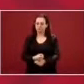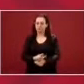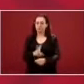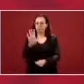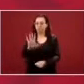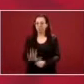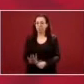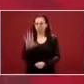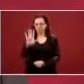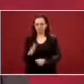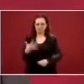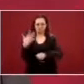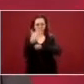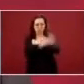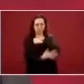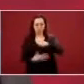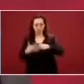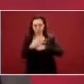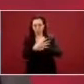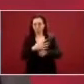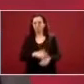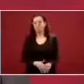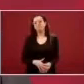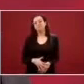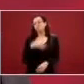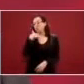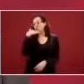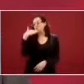¿sí? El no permitir la corrupción.